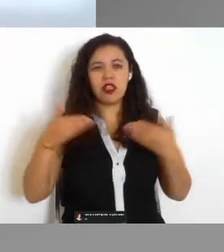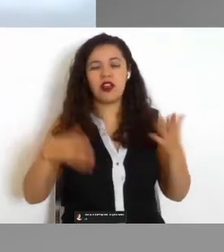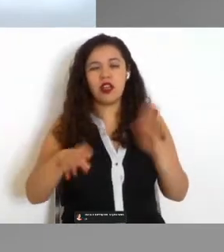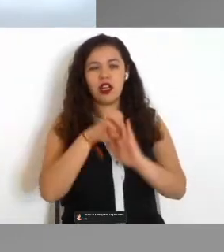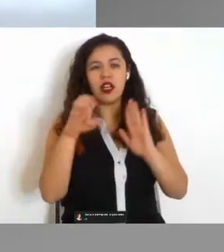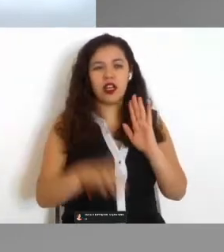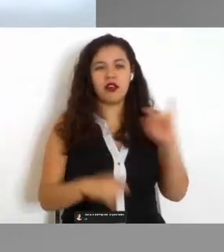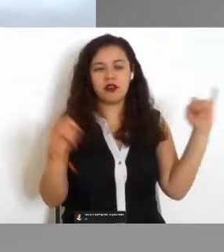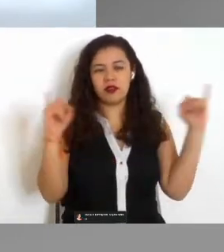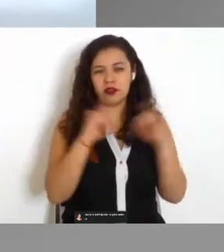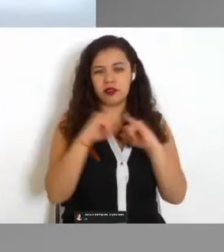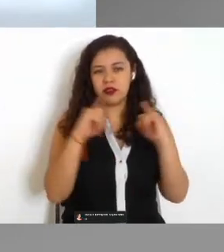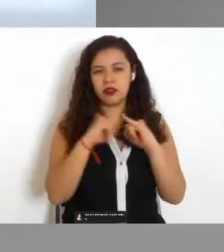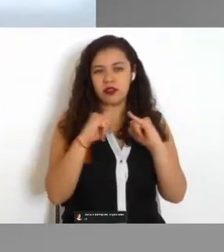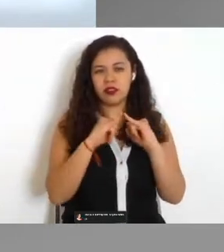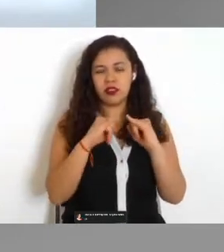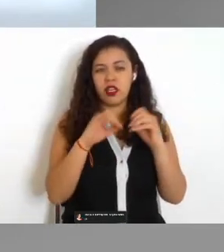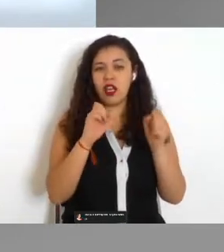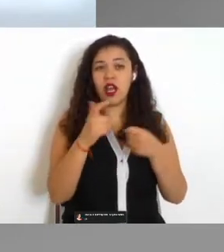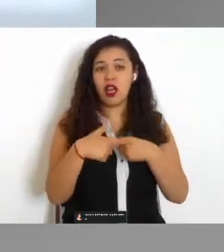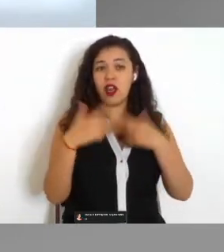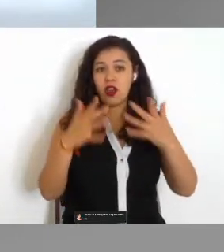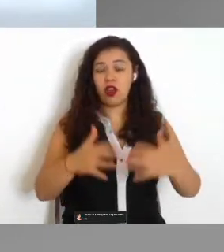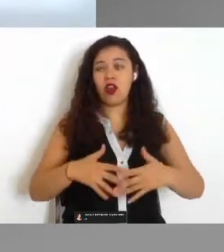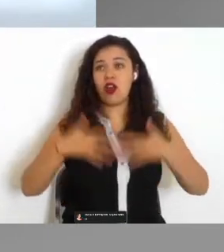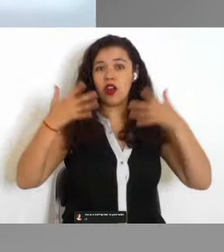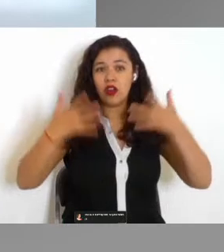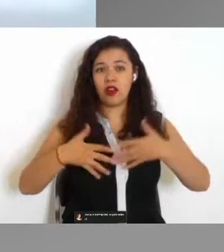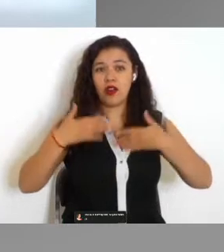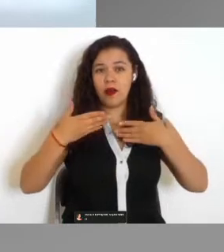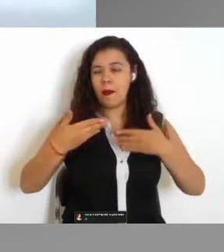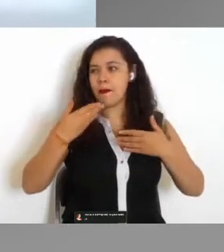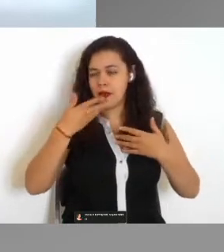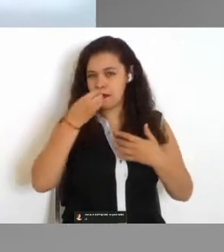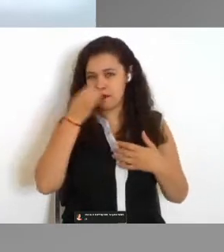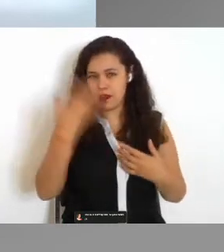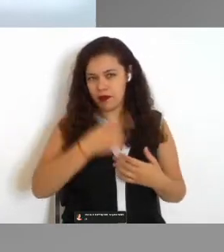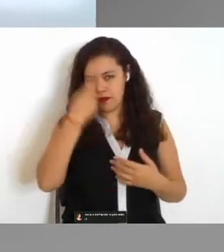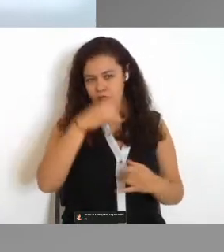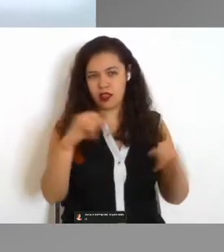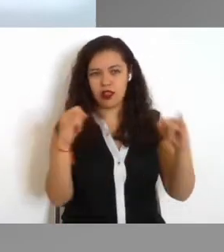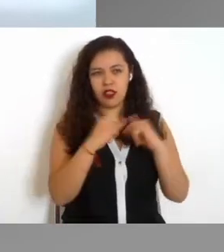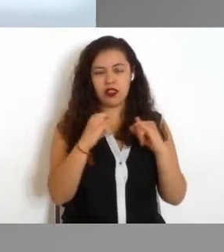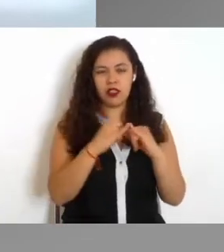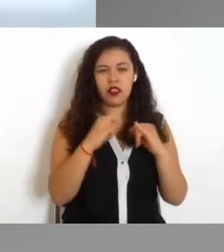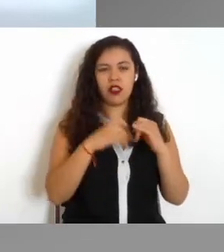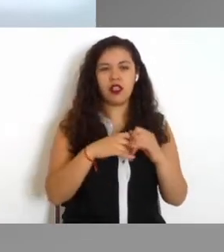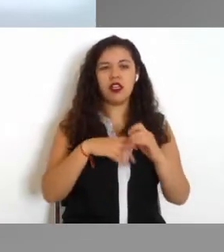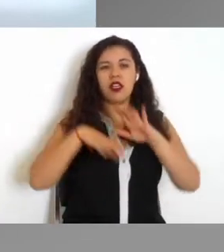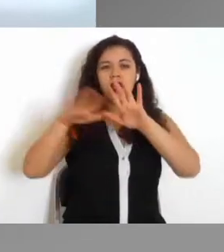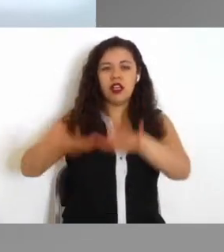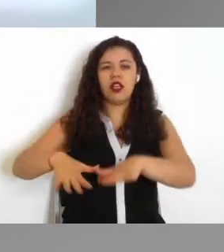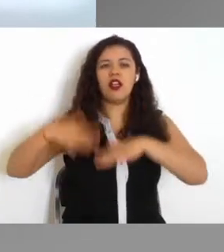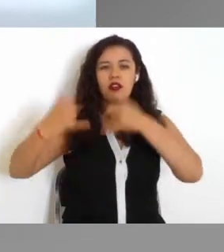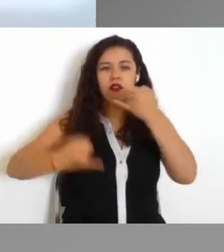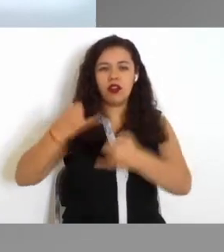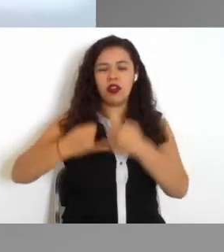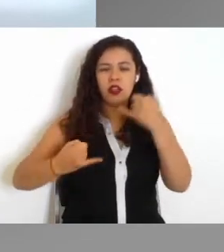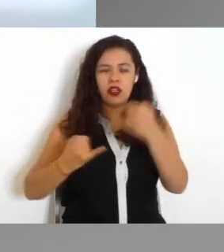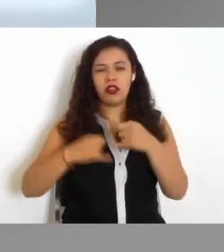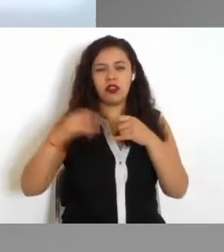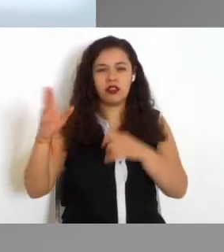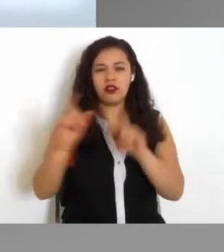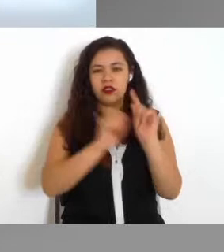institución que ha dado pasos significativos para la inclusión es la Suprema Corte de Justicia de la Nación, y